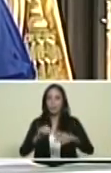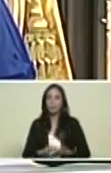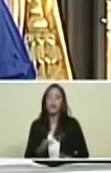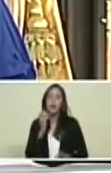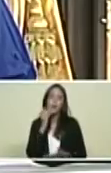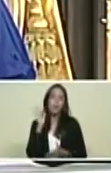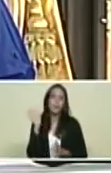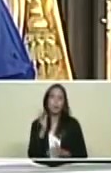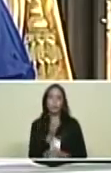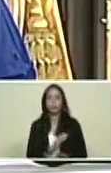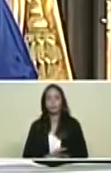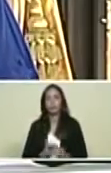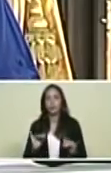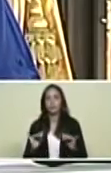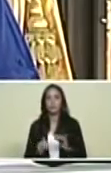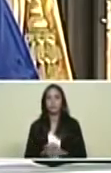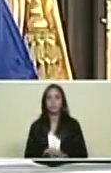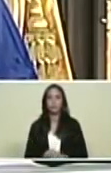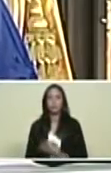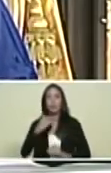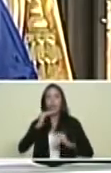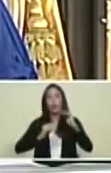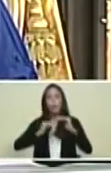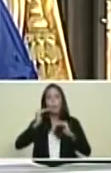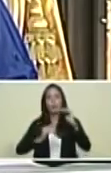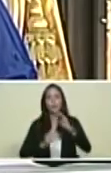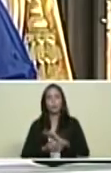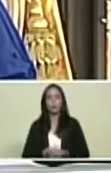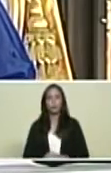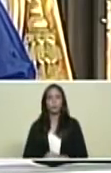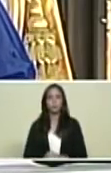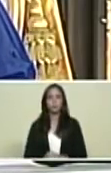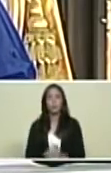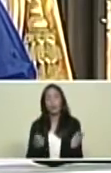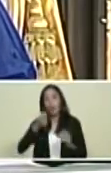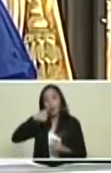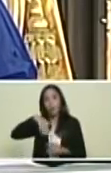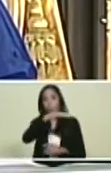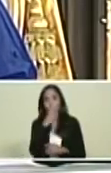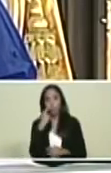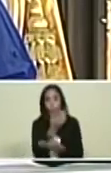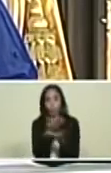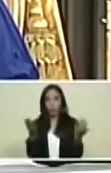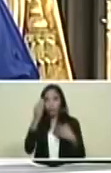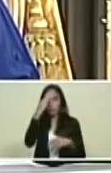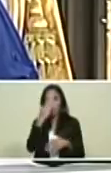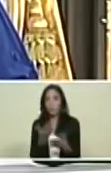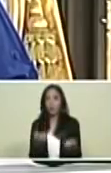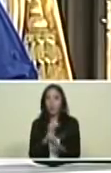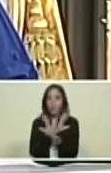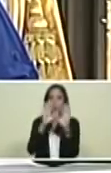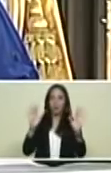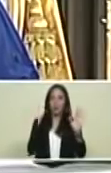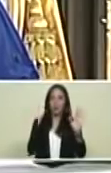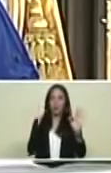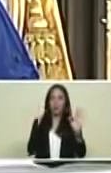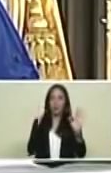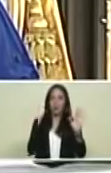ejemplo nada más, una comparación, para que nuestro pueblo tenga claro, bien claro, lo que